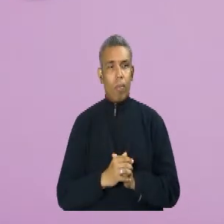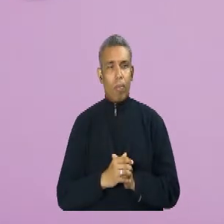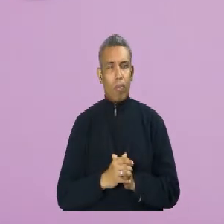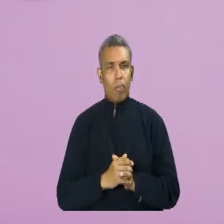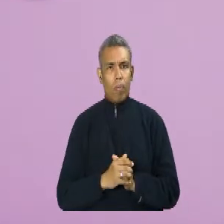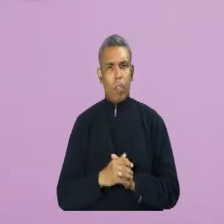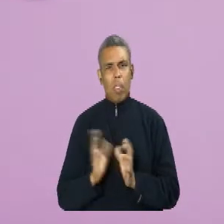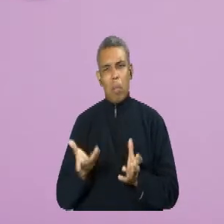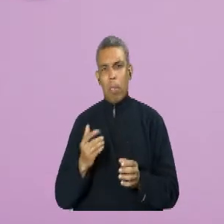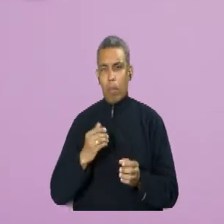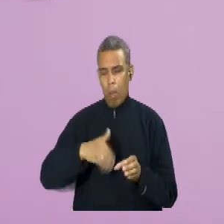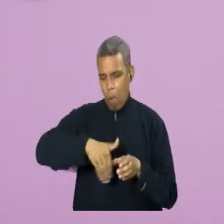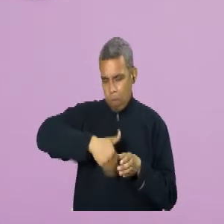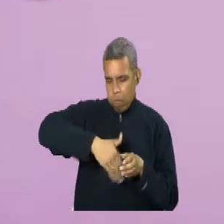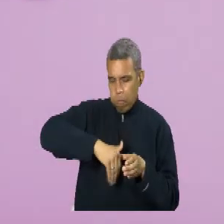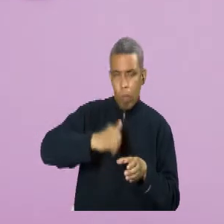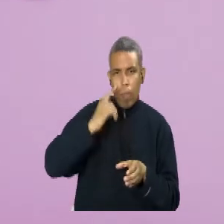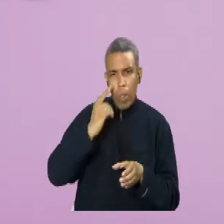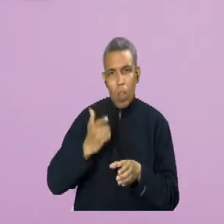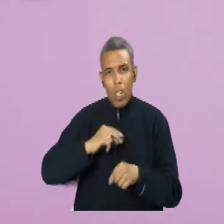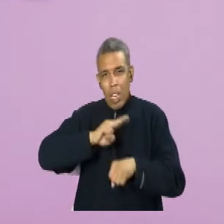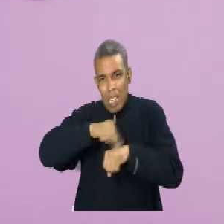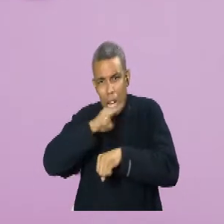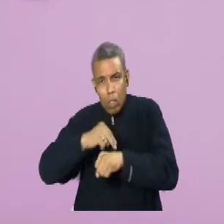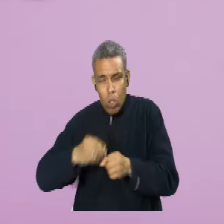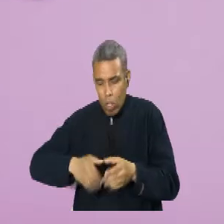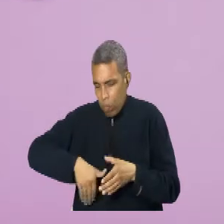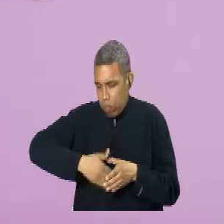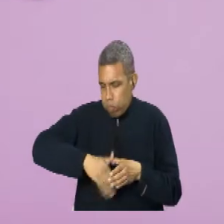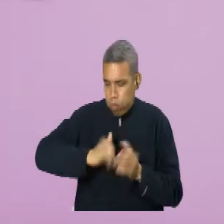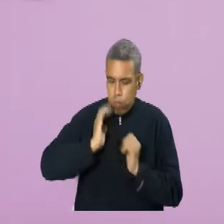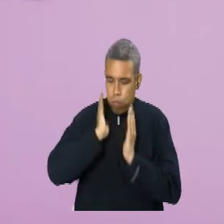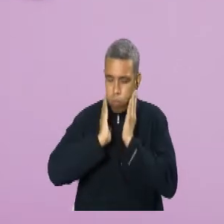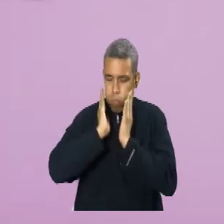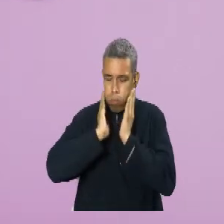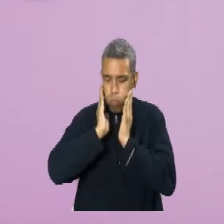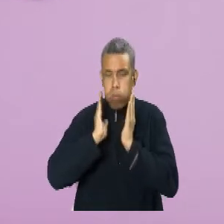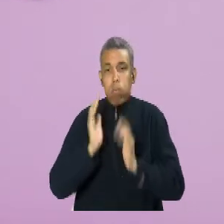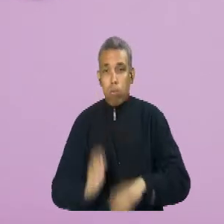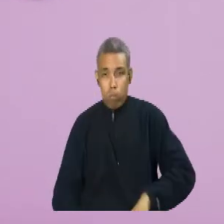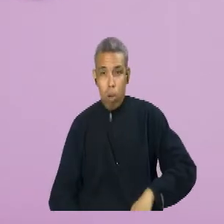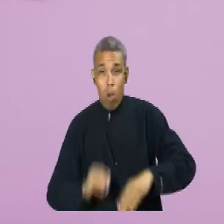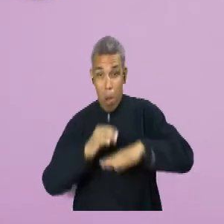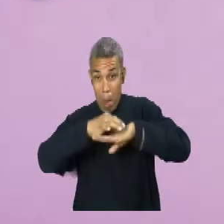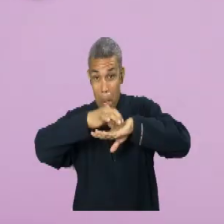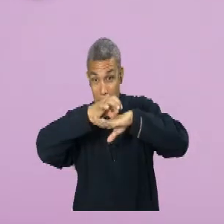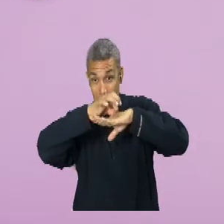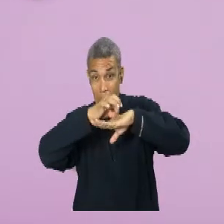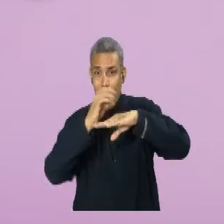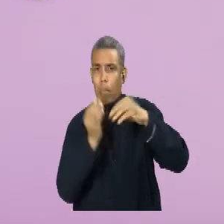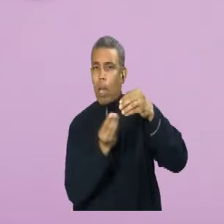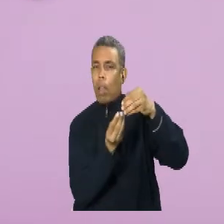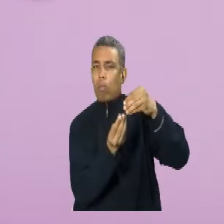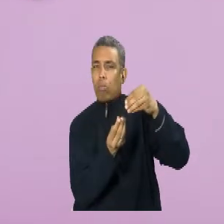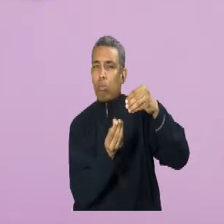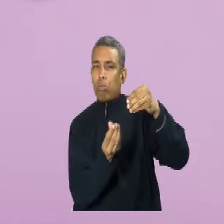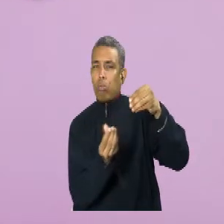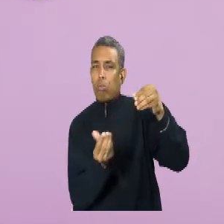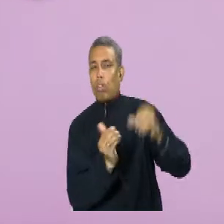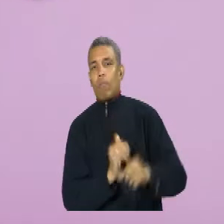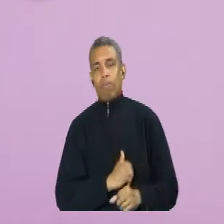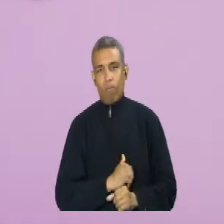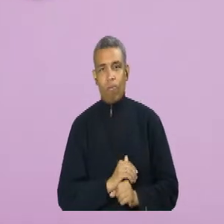hierbas aromáticas que nos permite que después de una exfoliación profunda podamos hidratar la piel y quedar absolutamente suave.